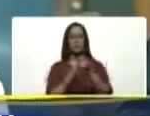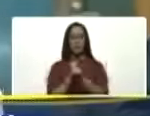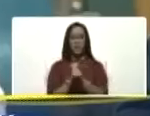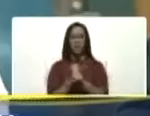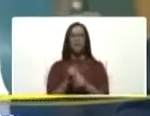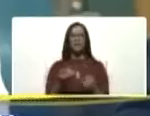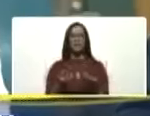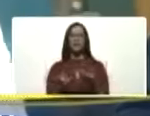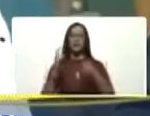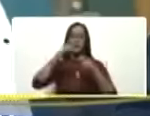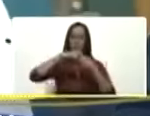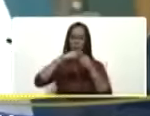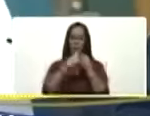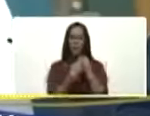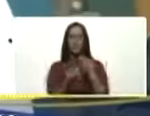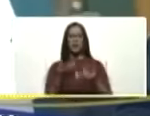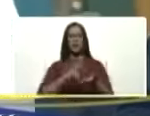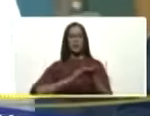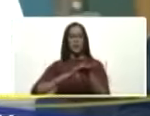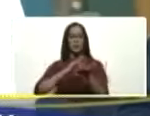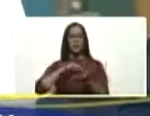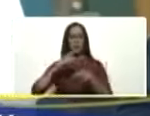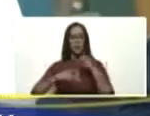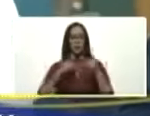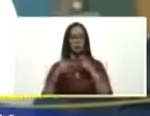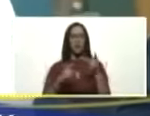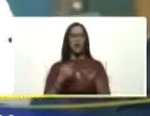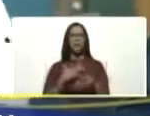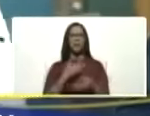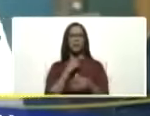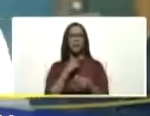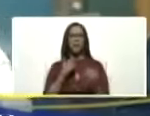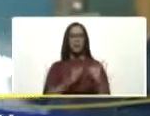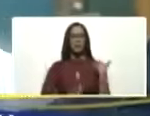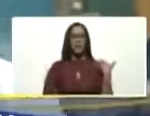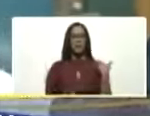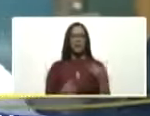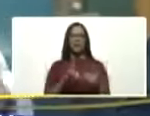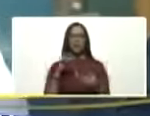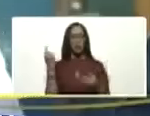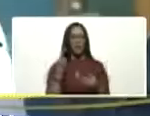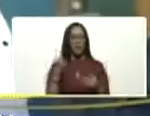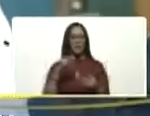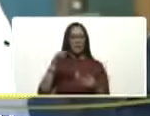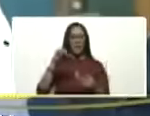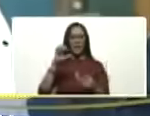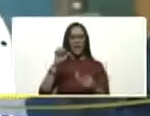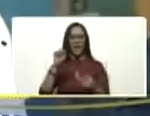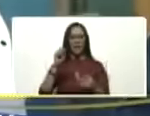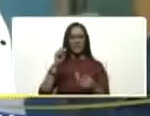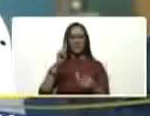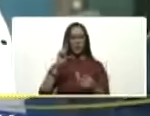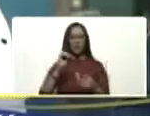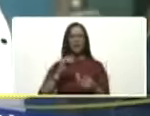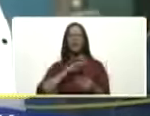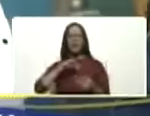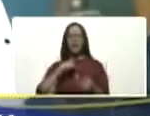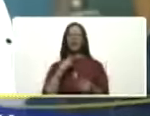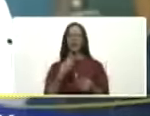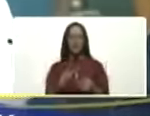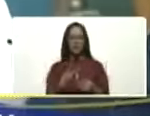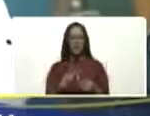venido incorporando y recuperando nuestra producción. A mí me gustaría, presidente, que no solamente Néstor, sino también parte de nuestros voceros de los